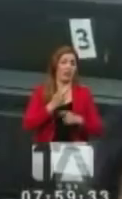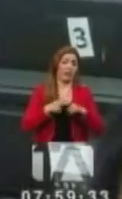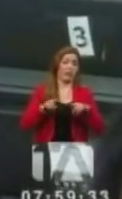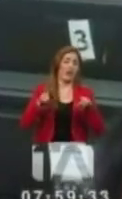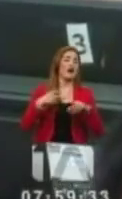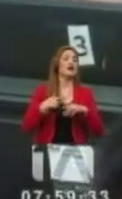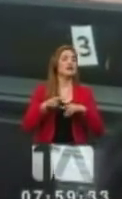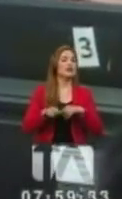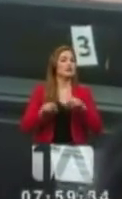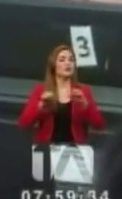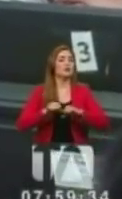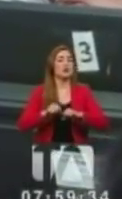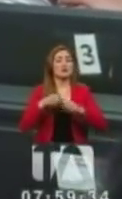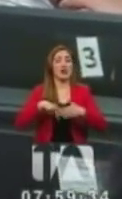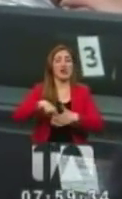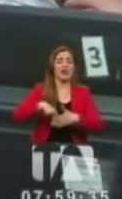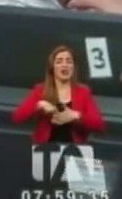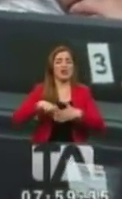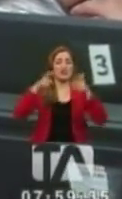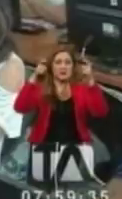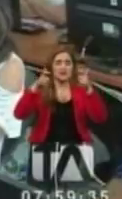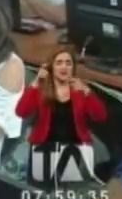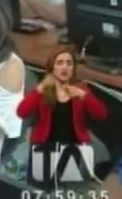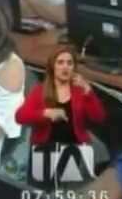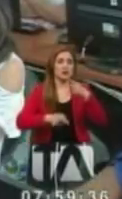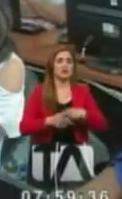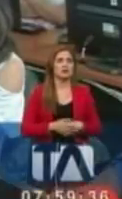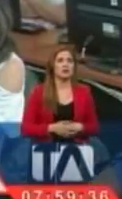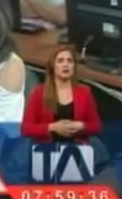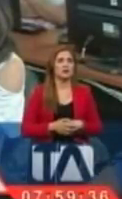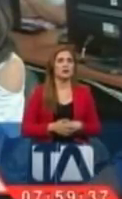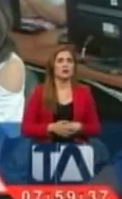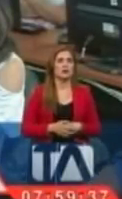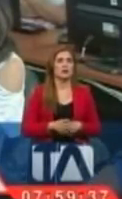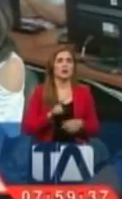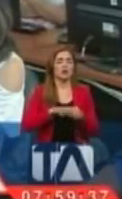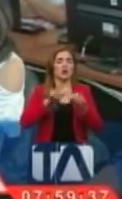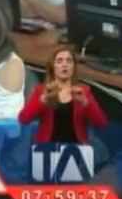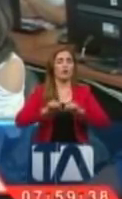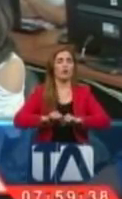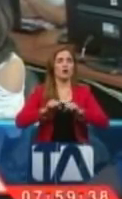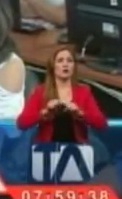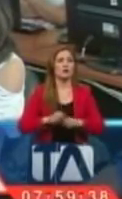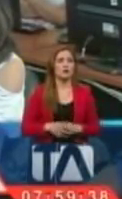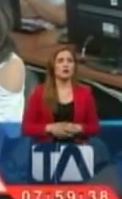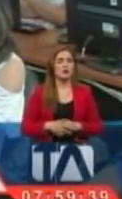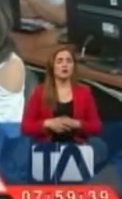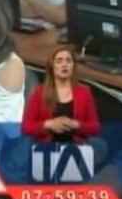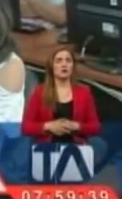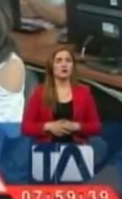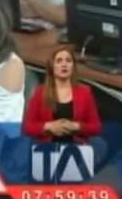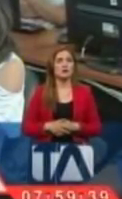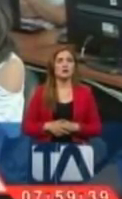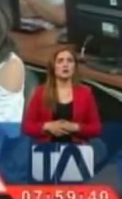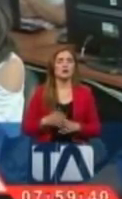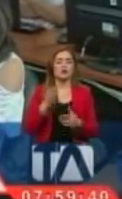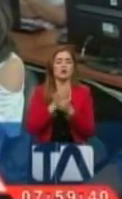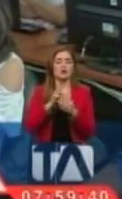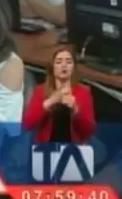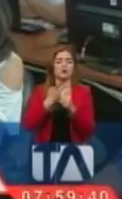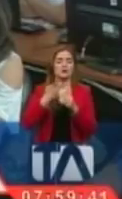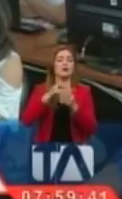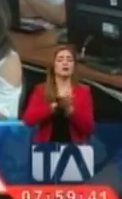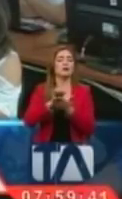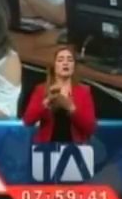e impedimentos o no pudieron culminar el bachillerato tenemos cupos disponibles receptamos carpetas hasta la segunda semana de